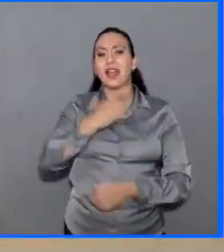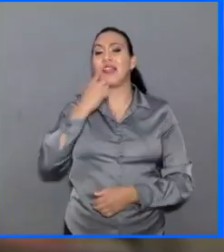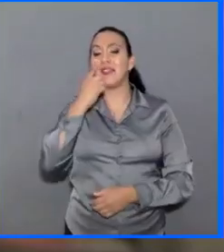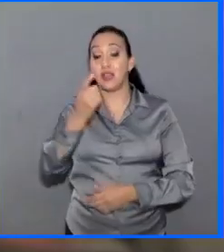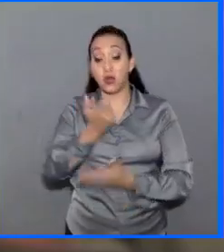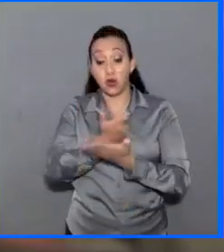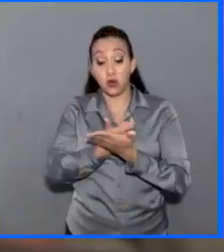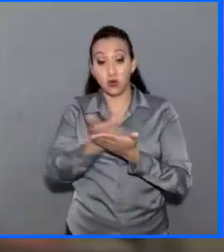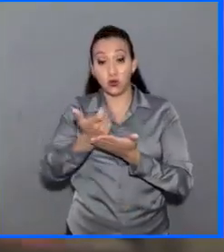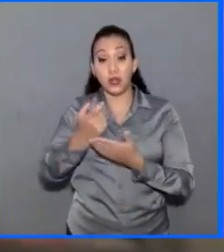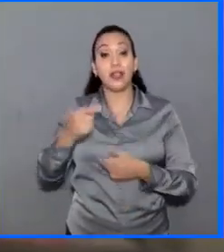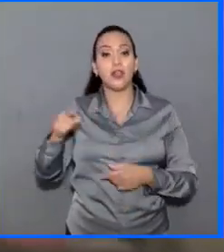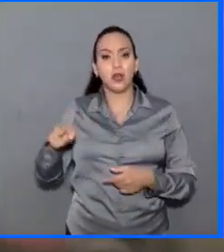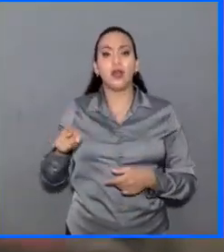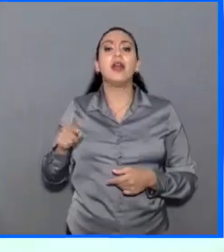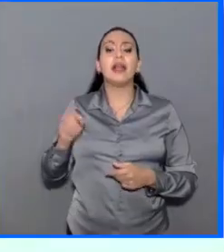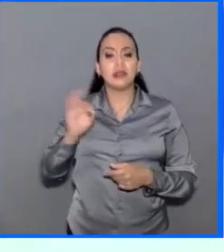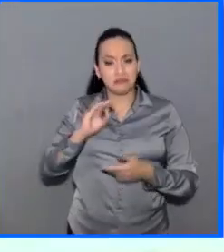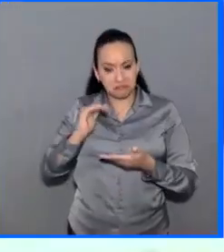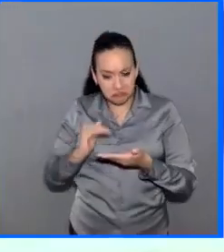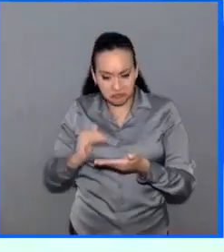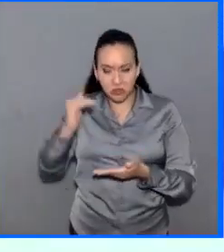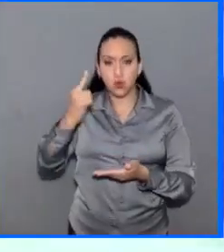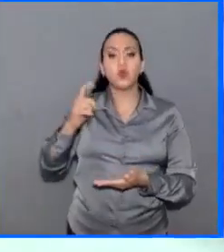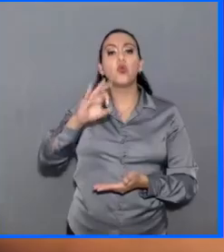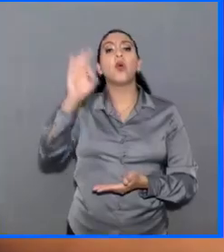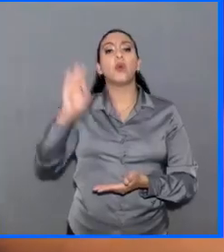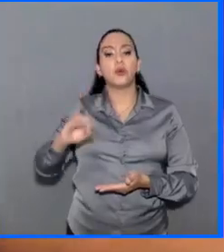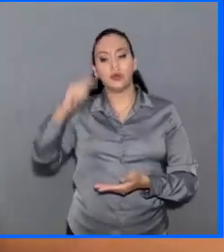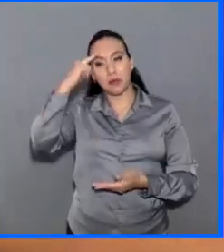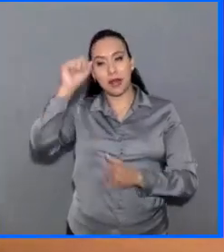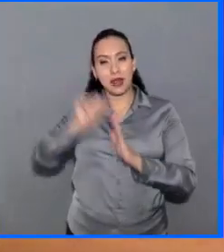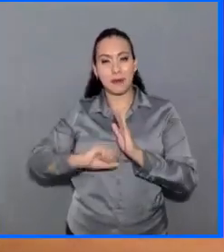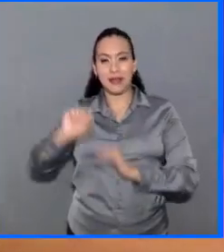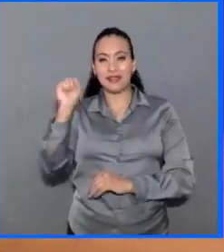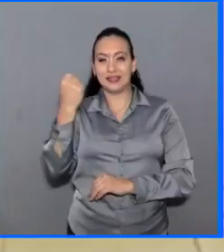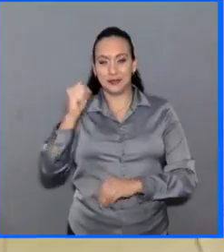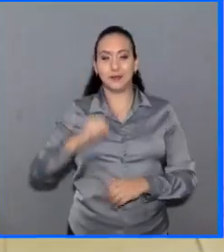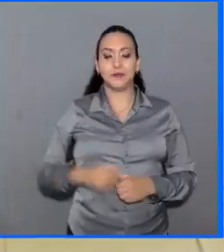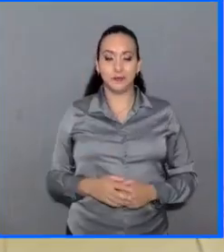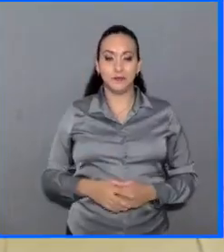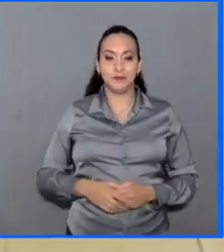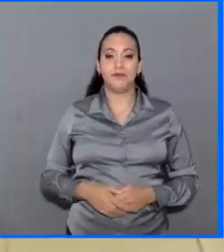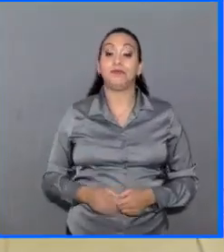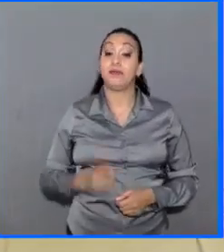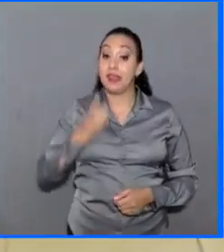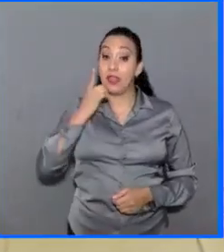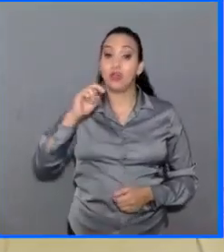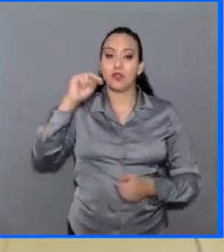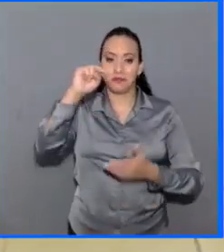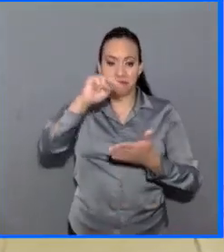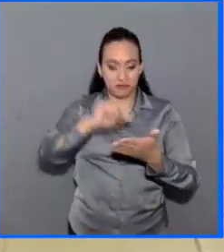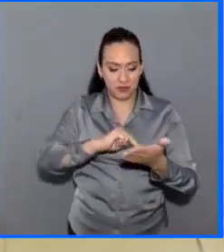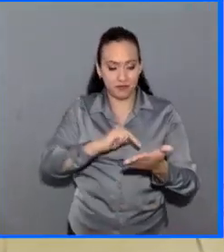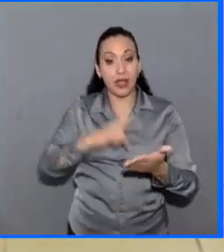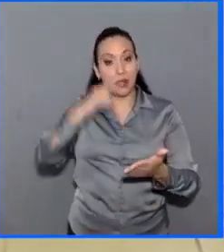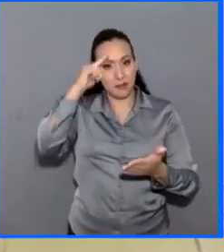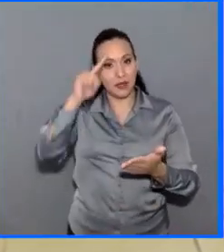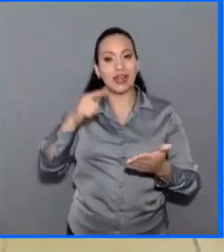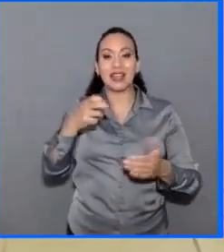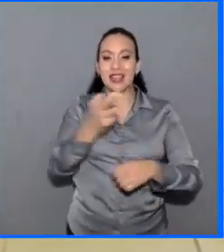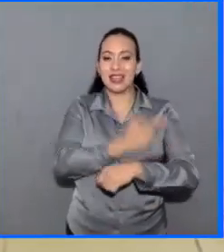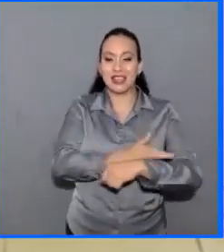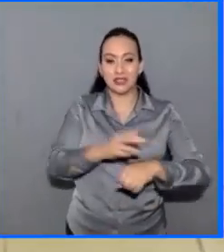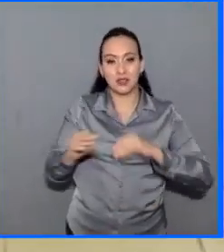magisterio volverán a aumentar en 1% para septiembre próximo. Añadió que se firmará un decreto para cambiar el proceso de movilidad de